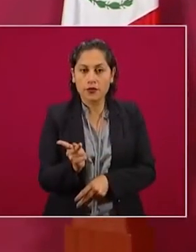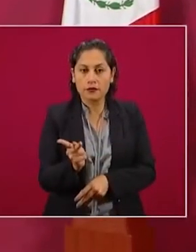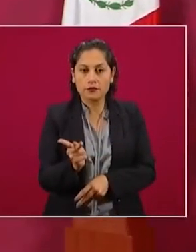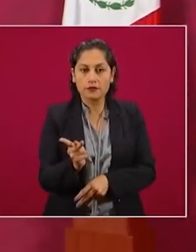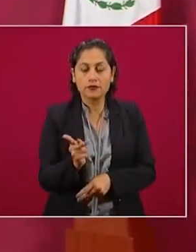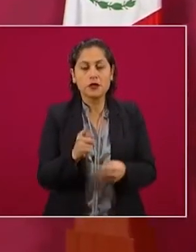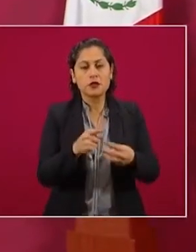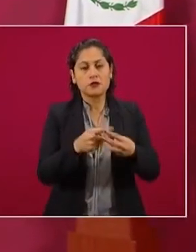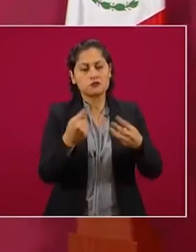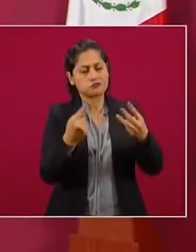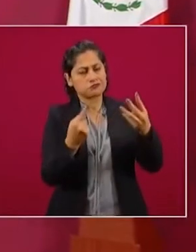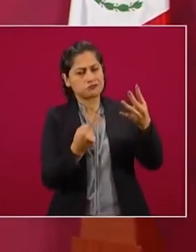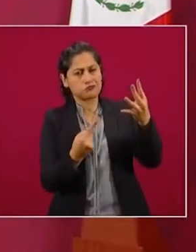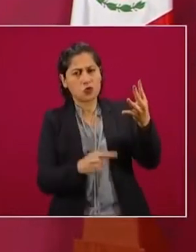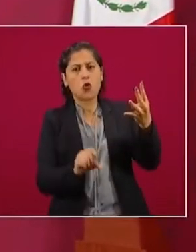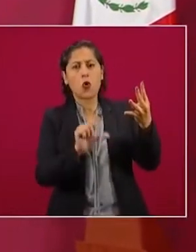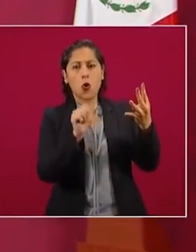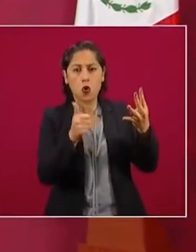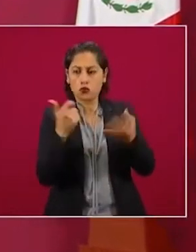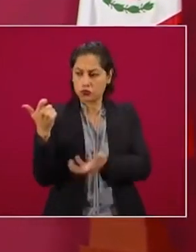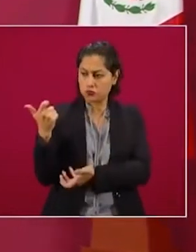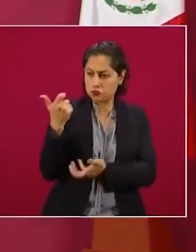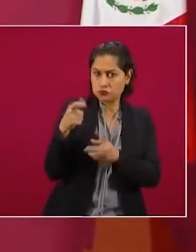y a otros parámetros.